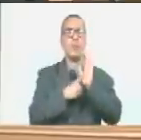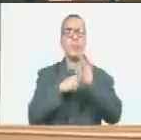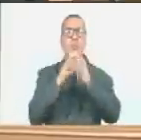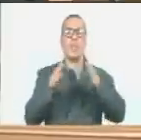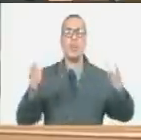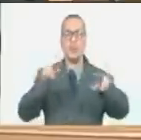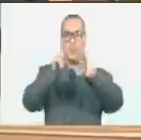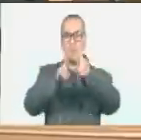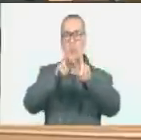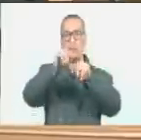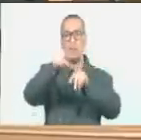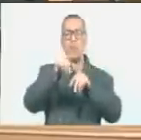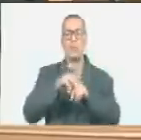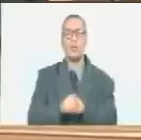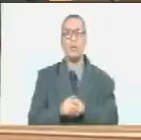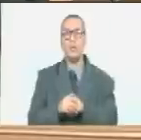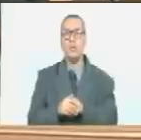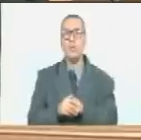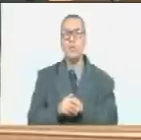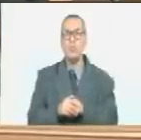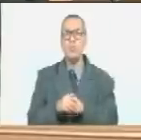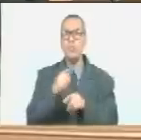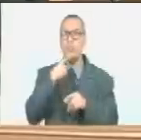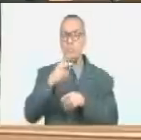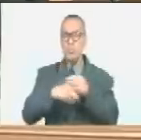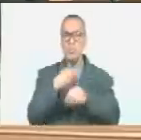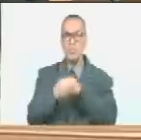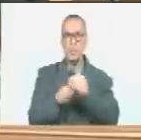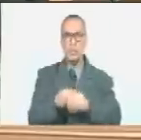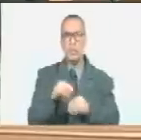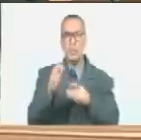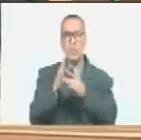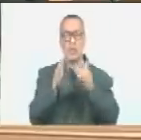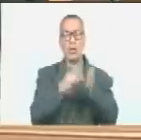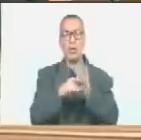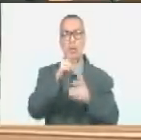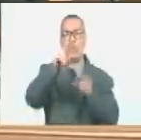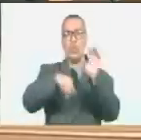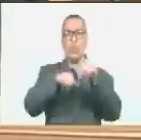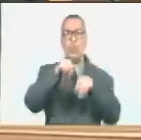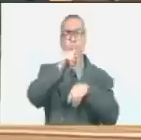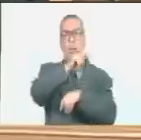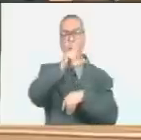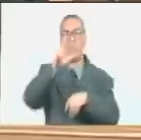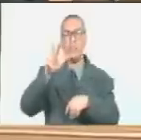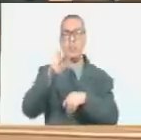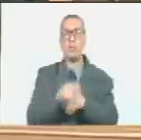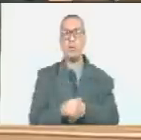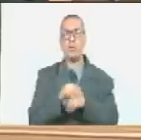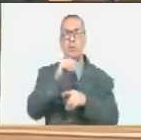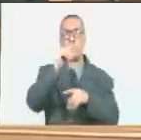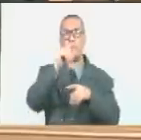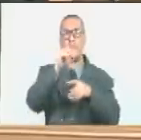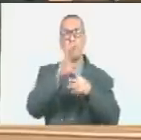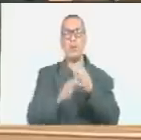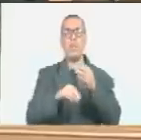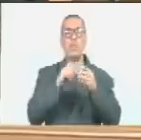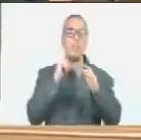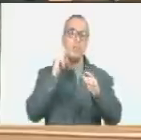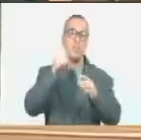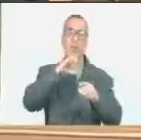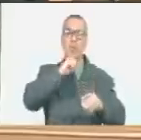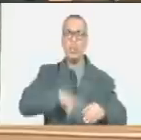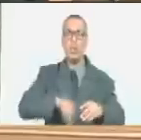Gran Misión Vivienda Venezuela ha cumplido en el mes de abril de 2023 con el hito histórico